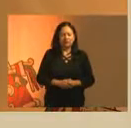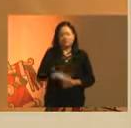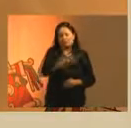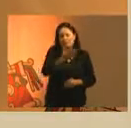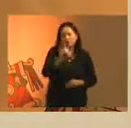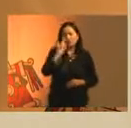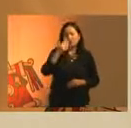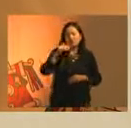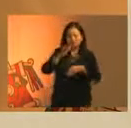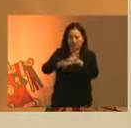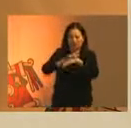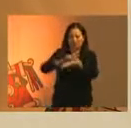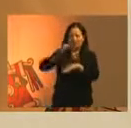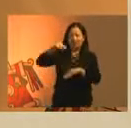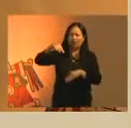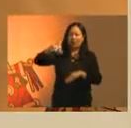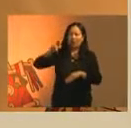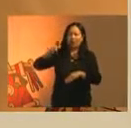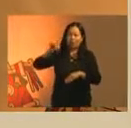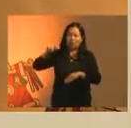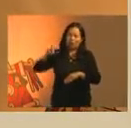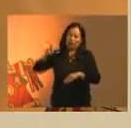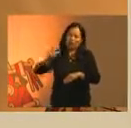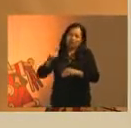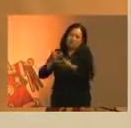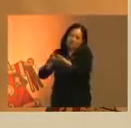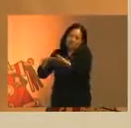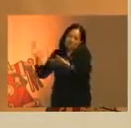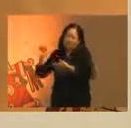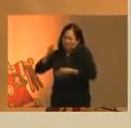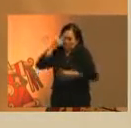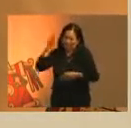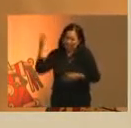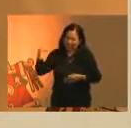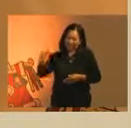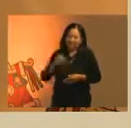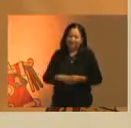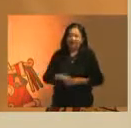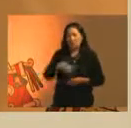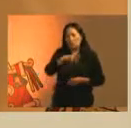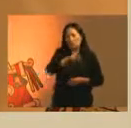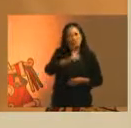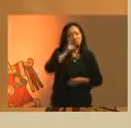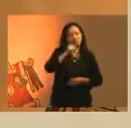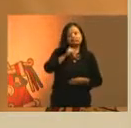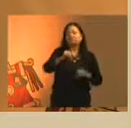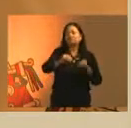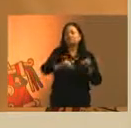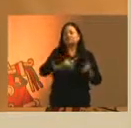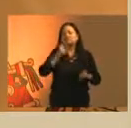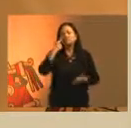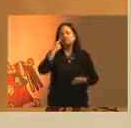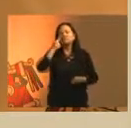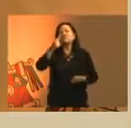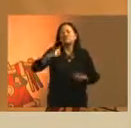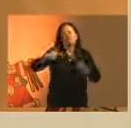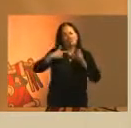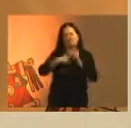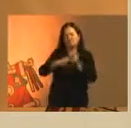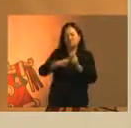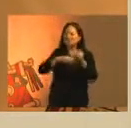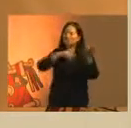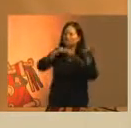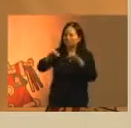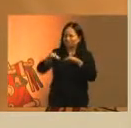mujica no siguió en el gobierno de michoacán pero el hecho es que hizo su movimiento en contra a contrapelo del poder